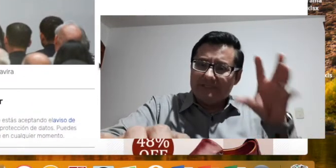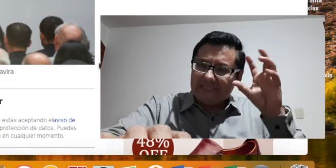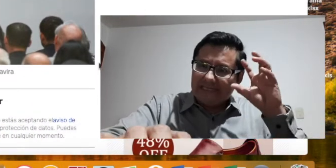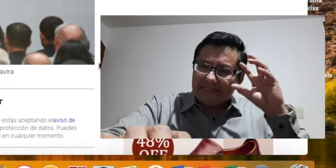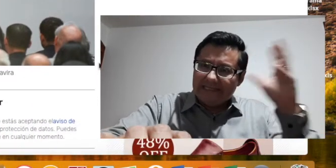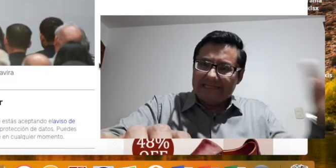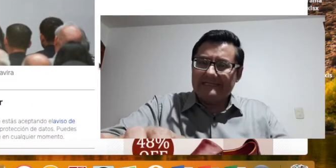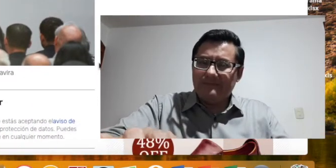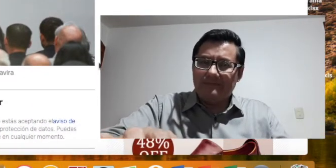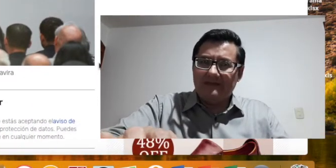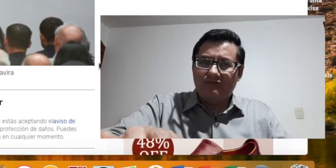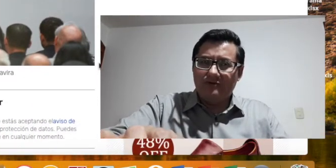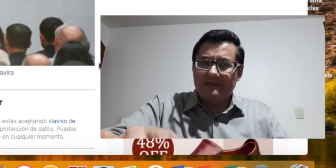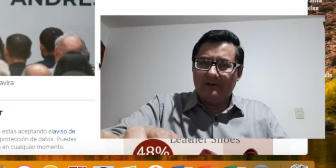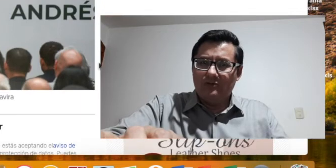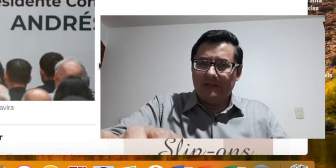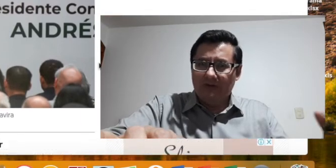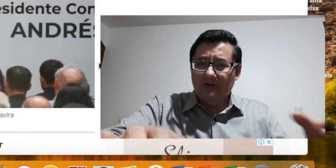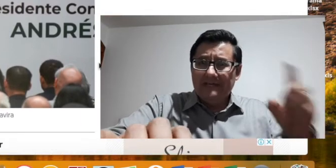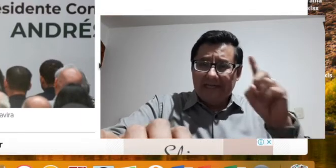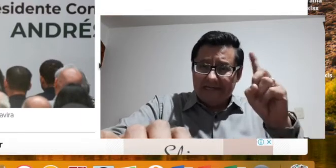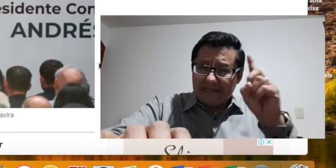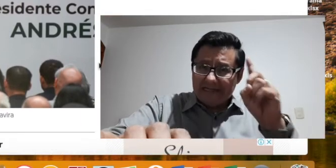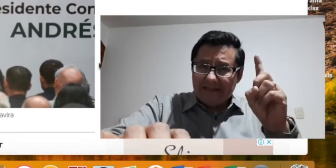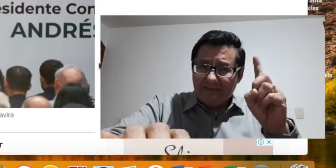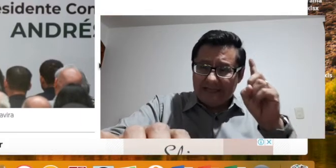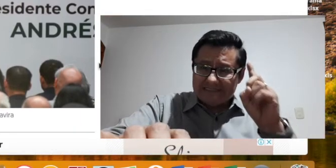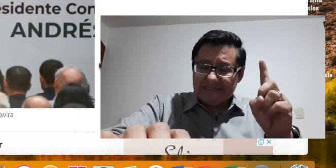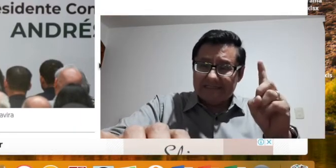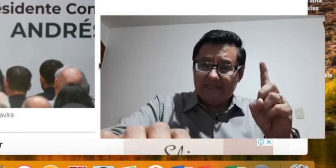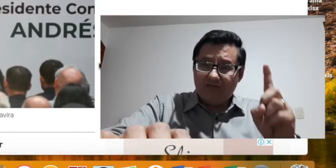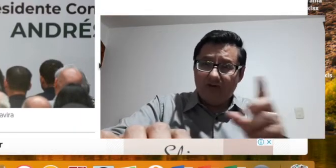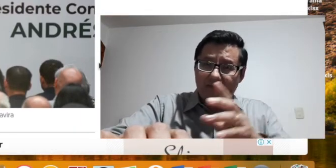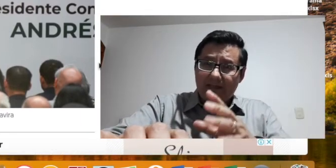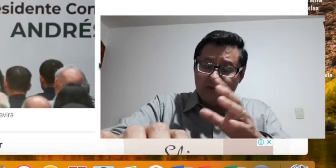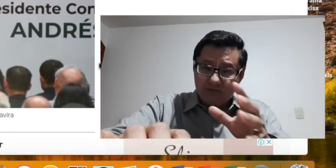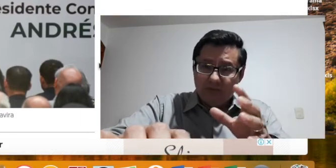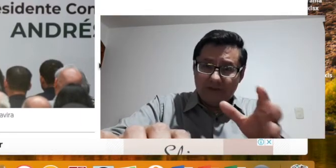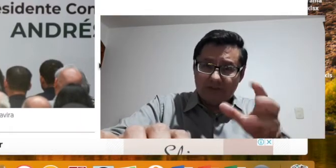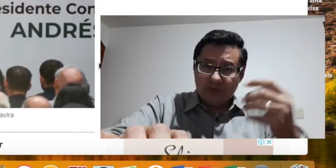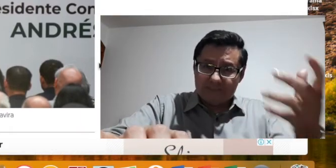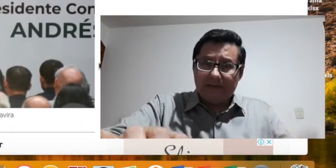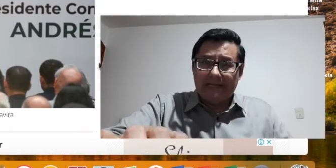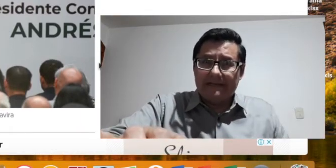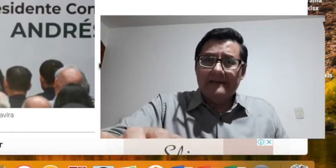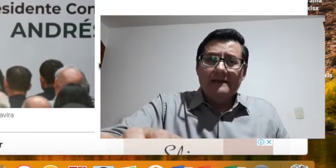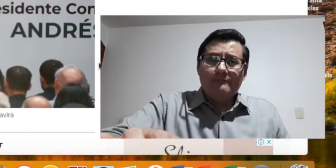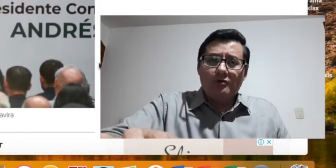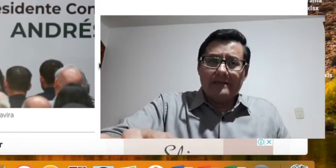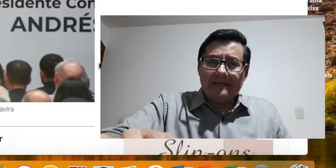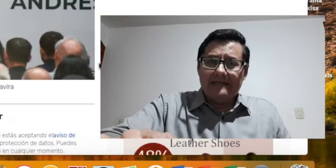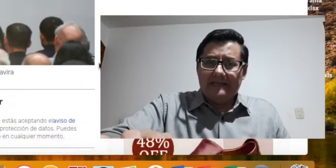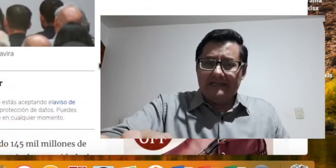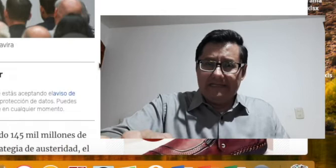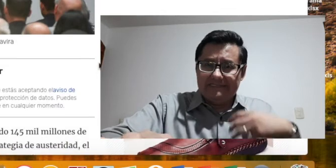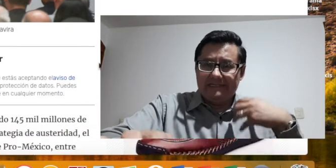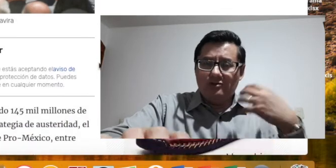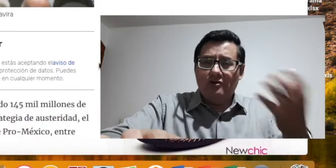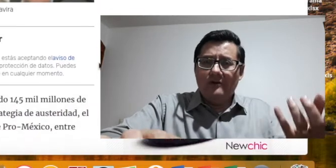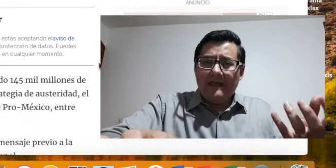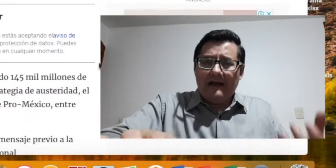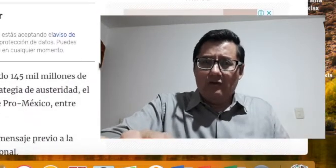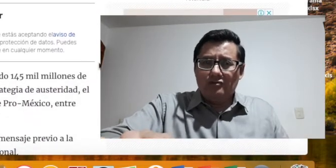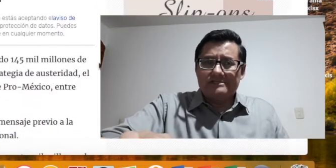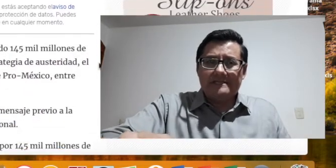gente pues tiene la idea de que es el primer informe de gobierno, en realidad es el tercer informe. En un momento te voy a explicar por qué se